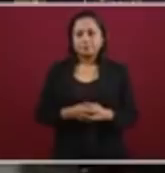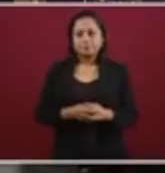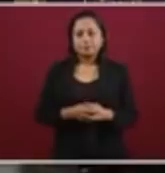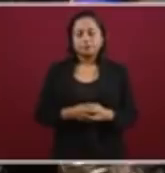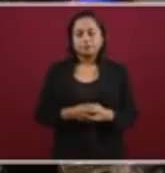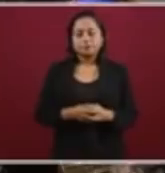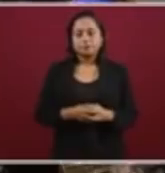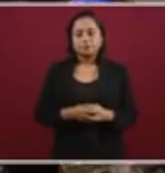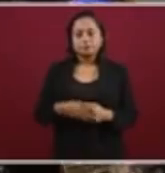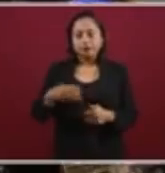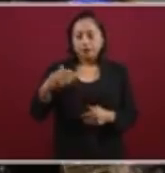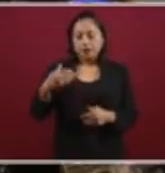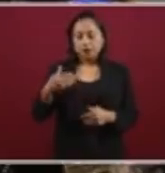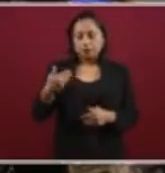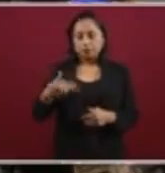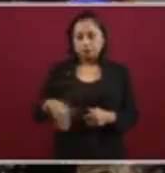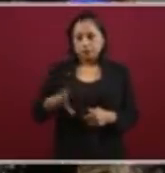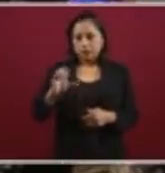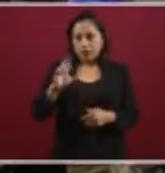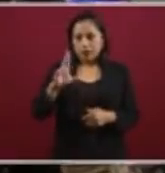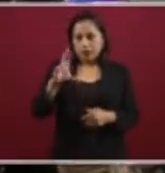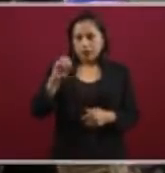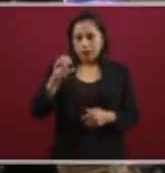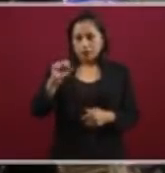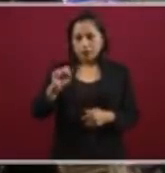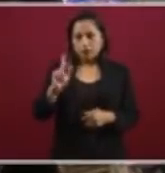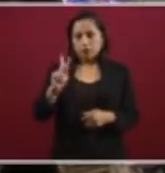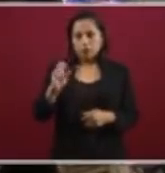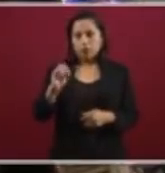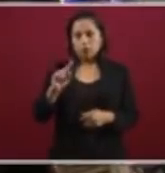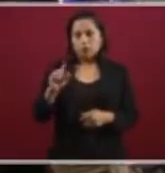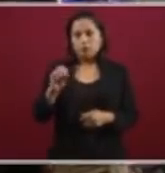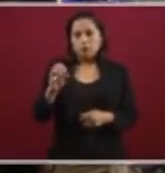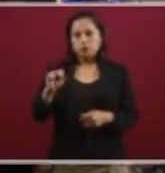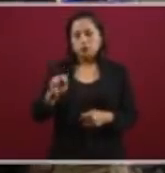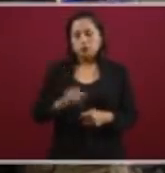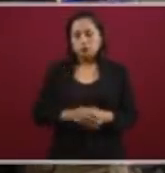carlos pozos adelante